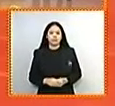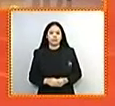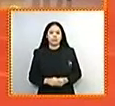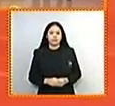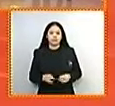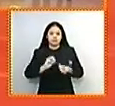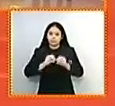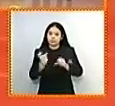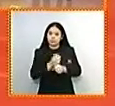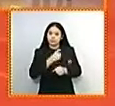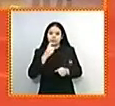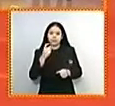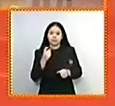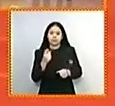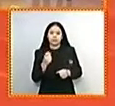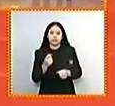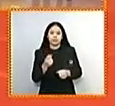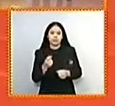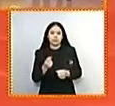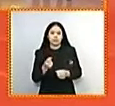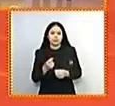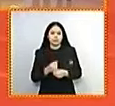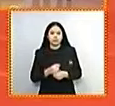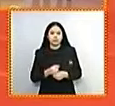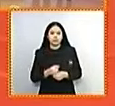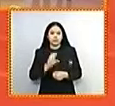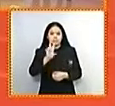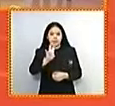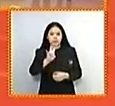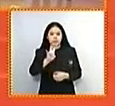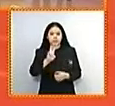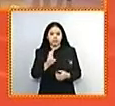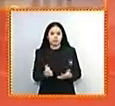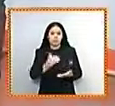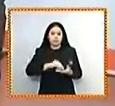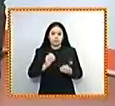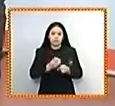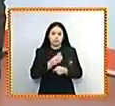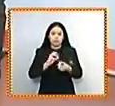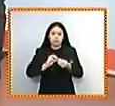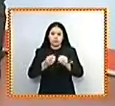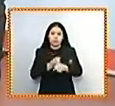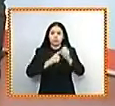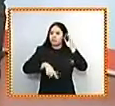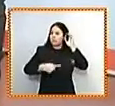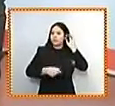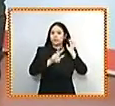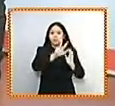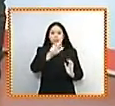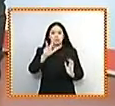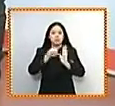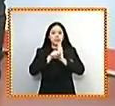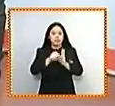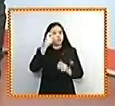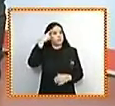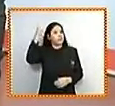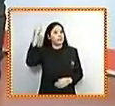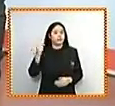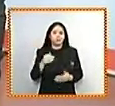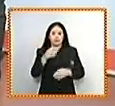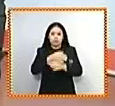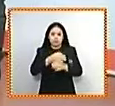Y el número afortunado es el 7. Número ganador para la diaria es el 33 con su símbolo de